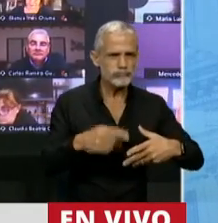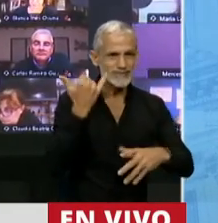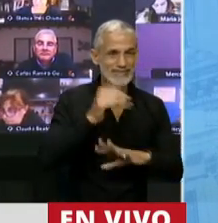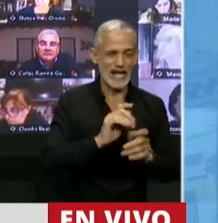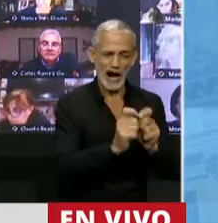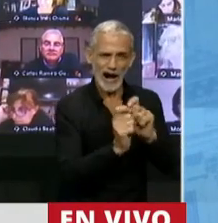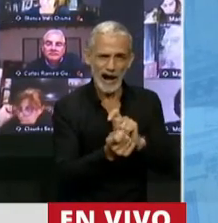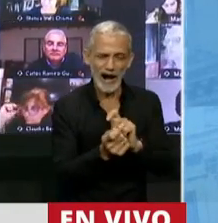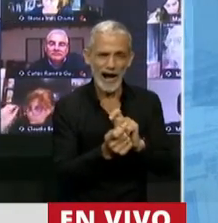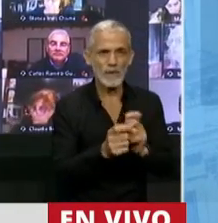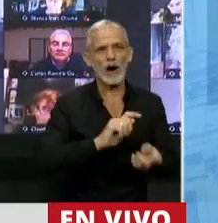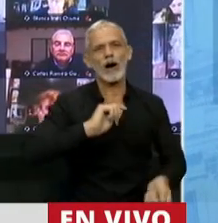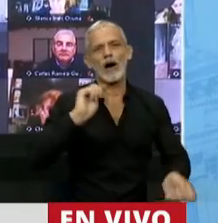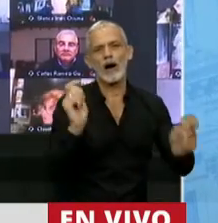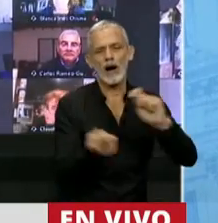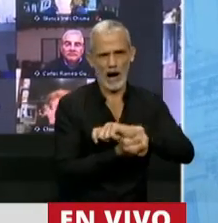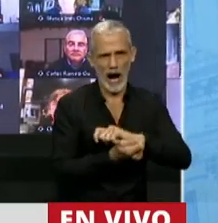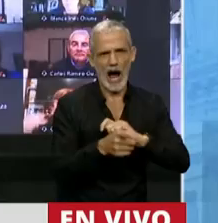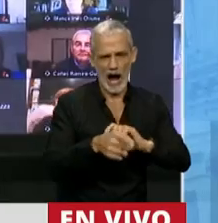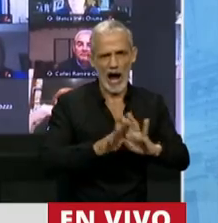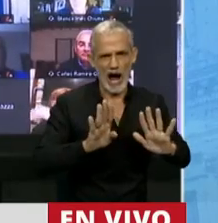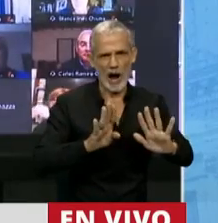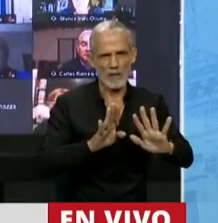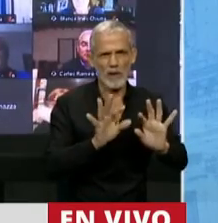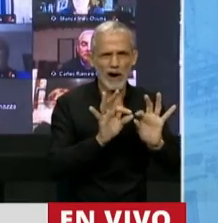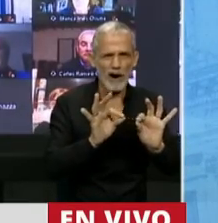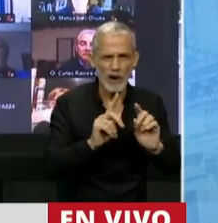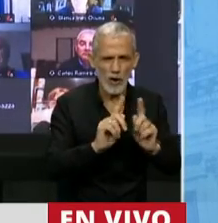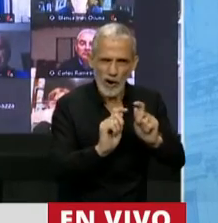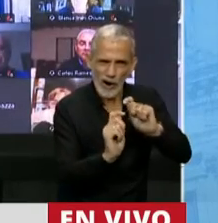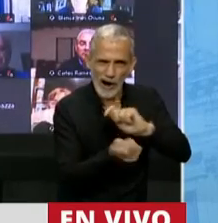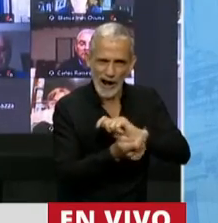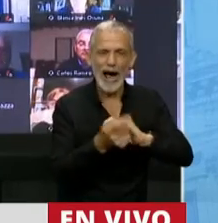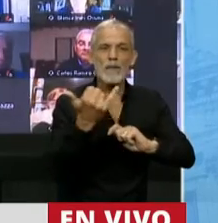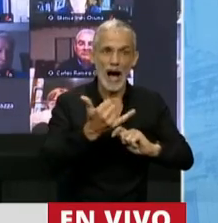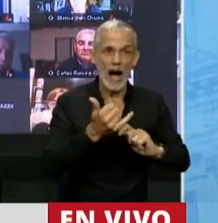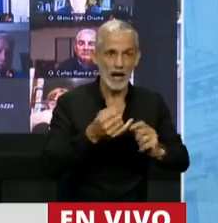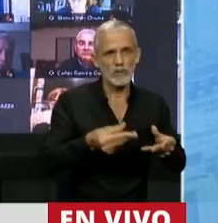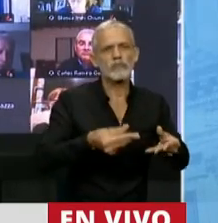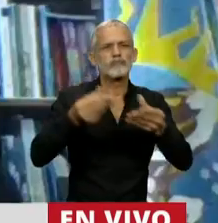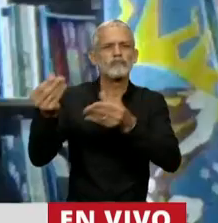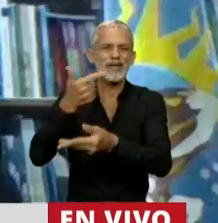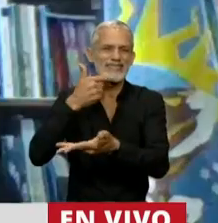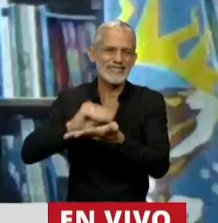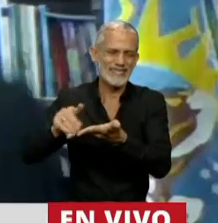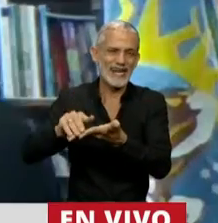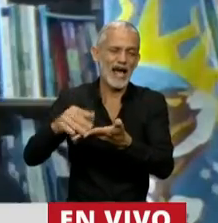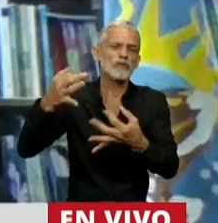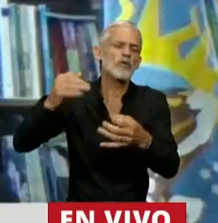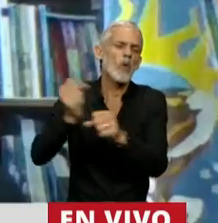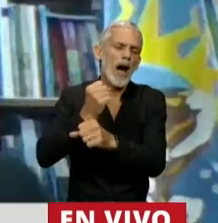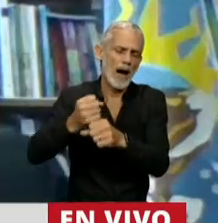hacerle modificaciones sustanciales a este proyecto que van a volver al Senado y serán